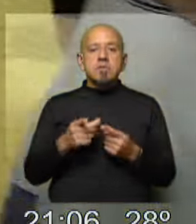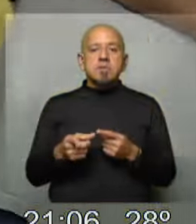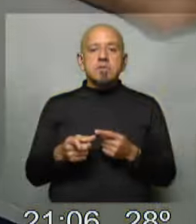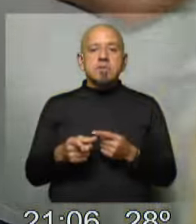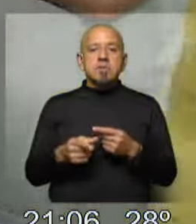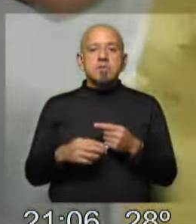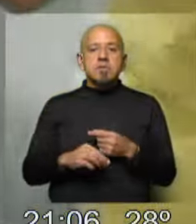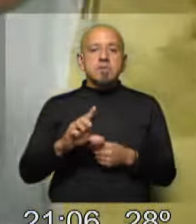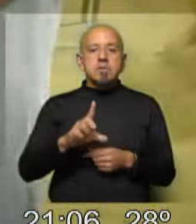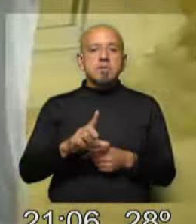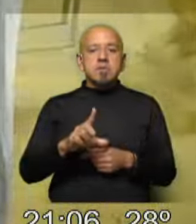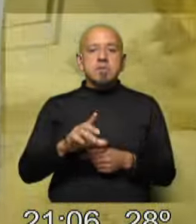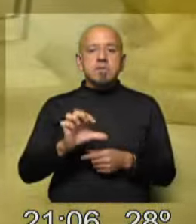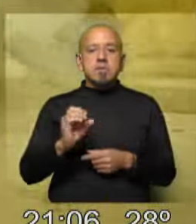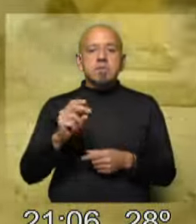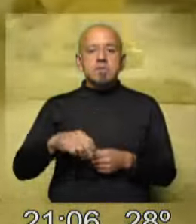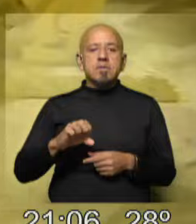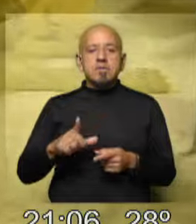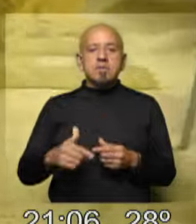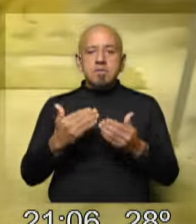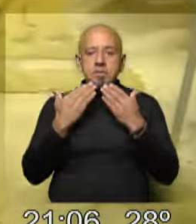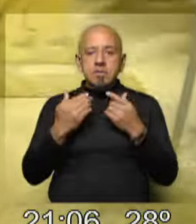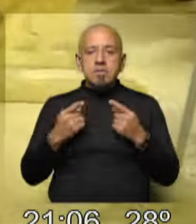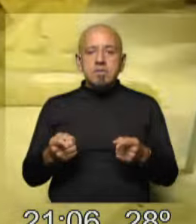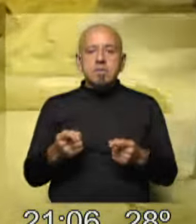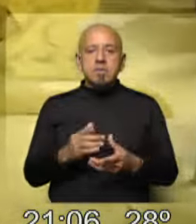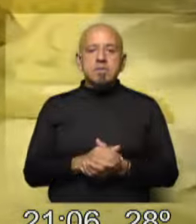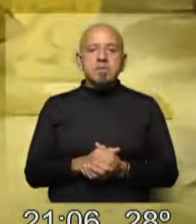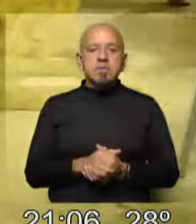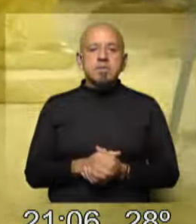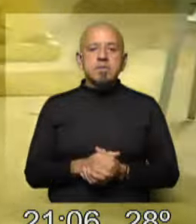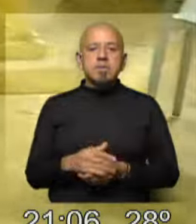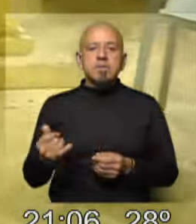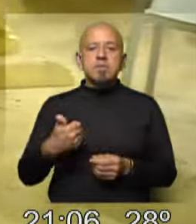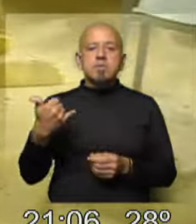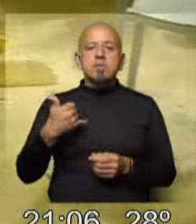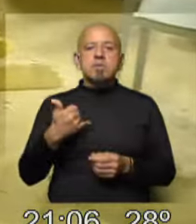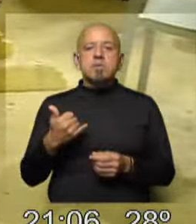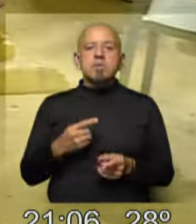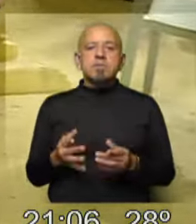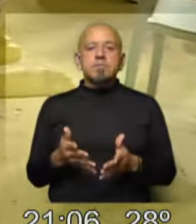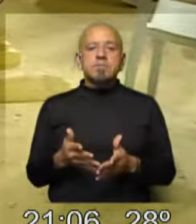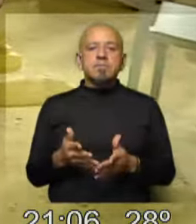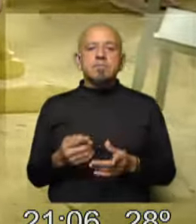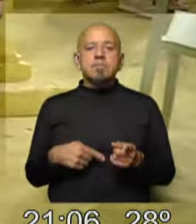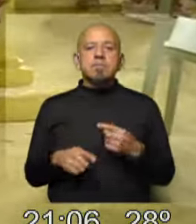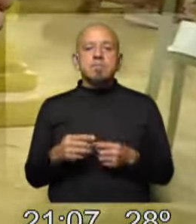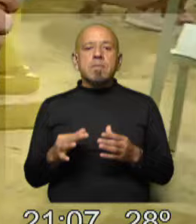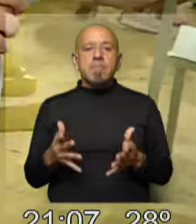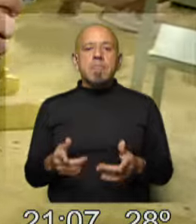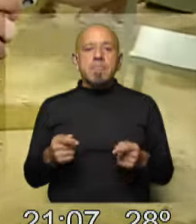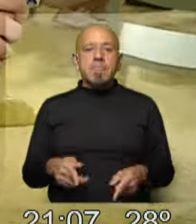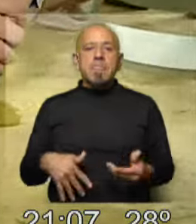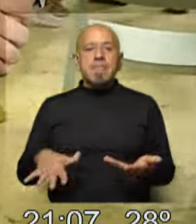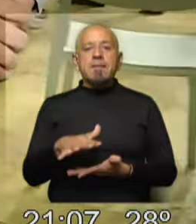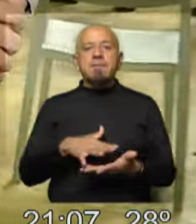llama Leonel y le damos la bienvenida Leonel Gracias por quedarte este ratito y bueno contarme en nombre de toda la comunidad Cómo ha recibido